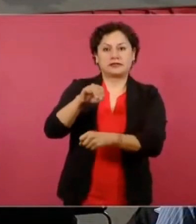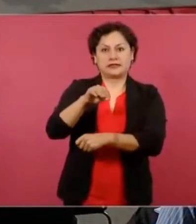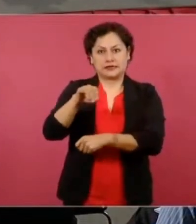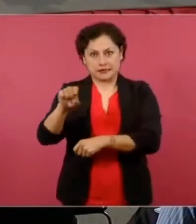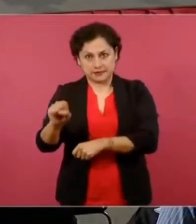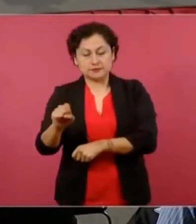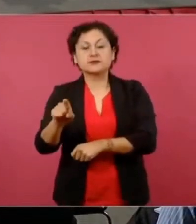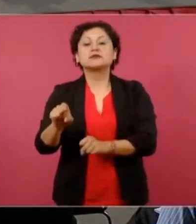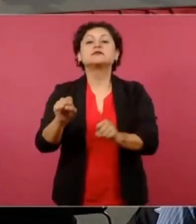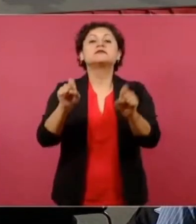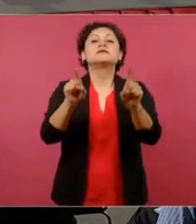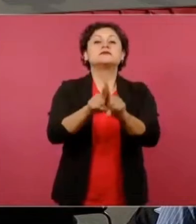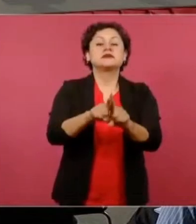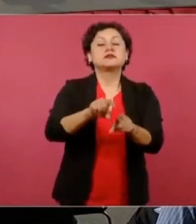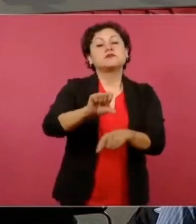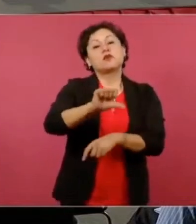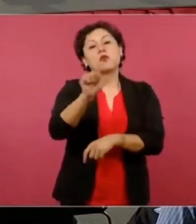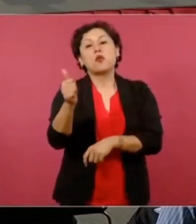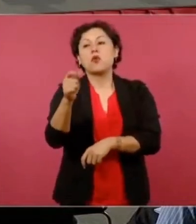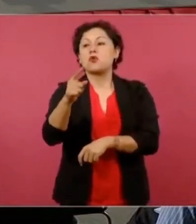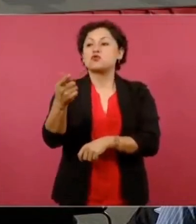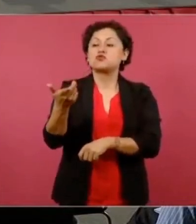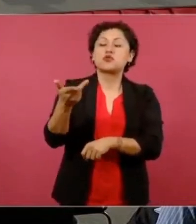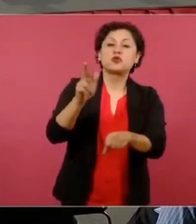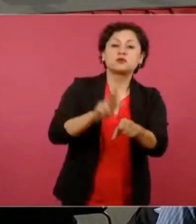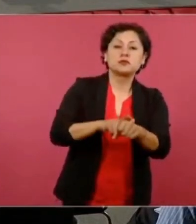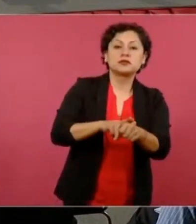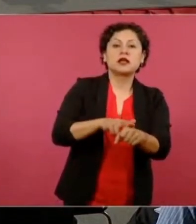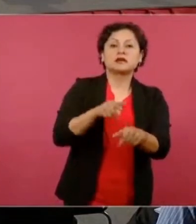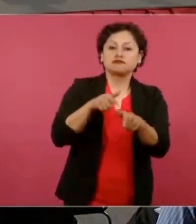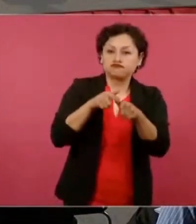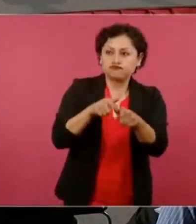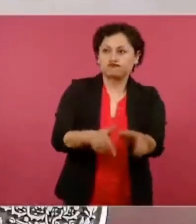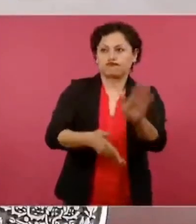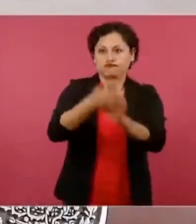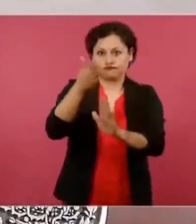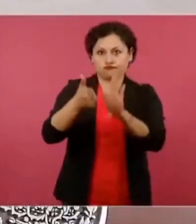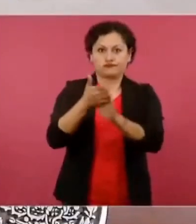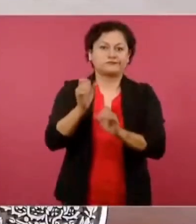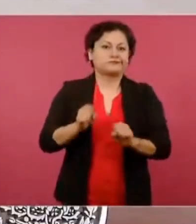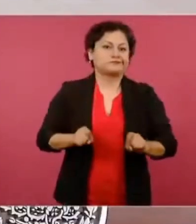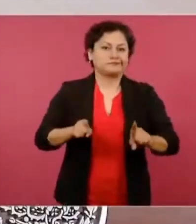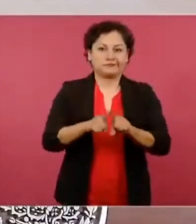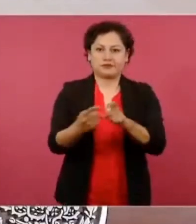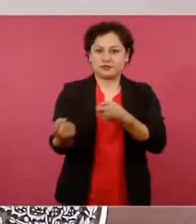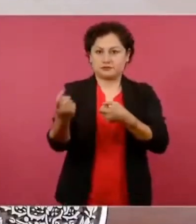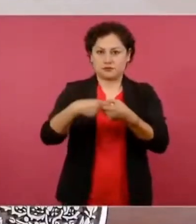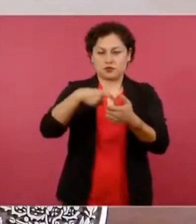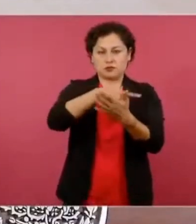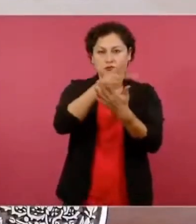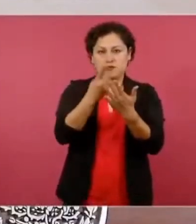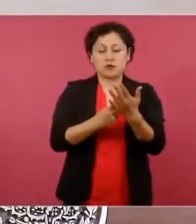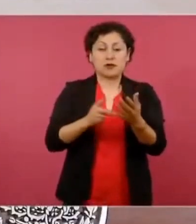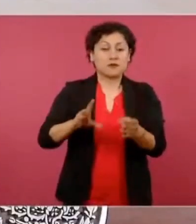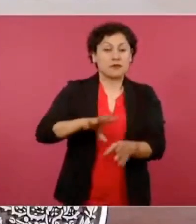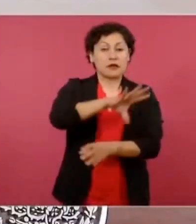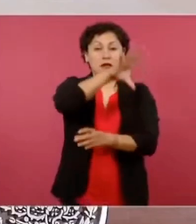algunos que se están construyendo actualmente también por parte del ISSSTE. En total son cerca de 90